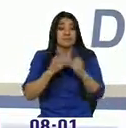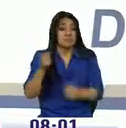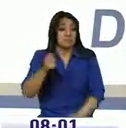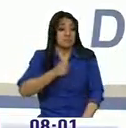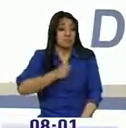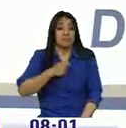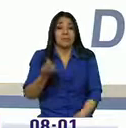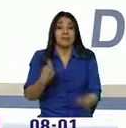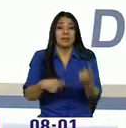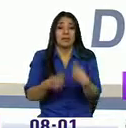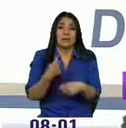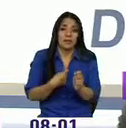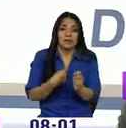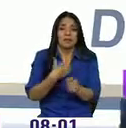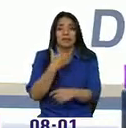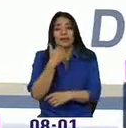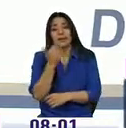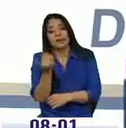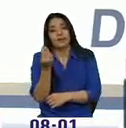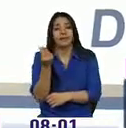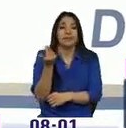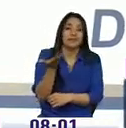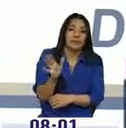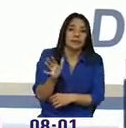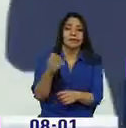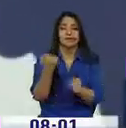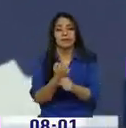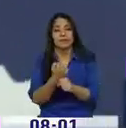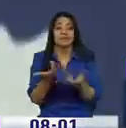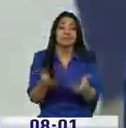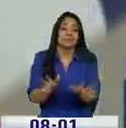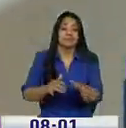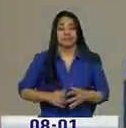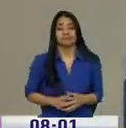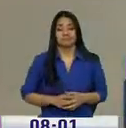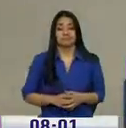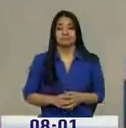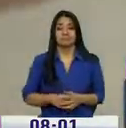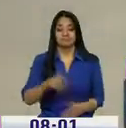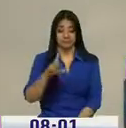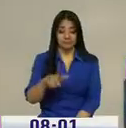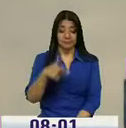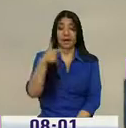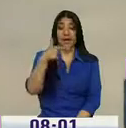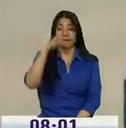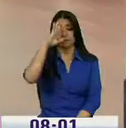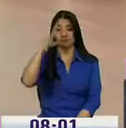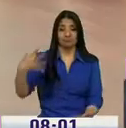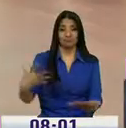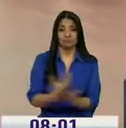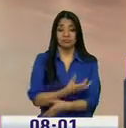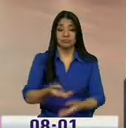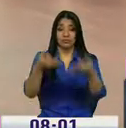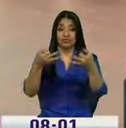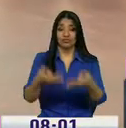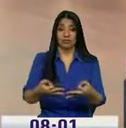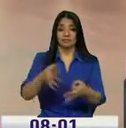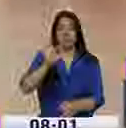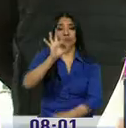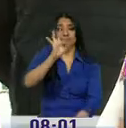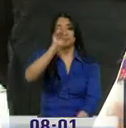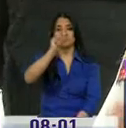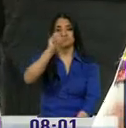a vender, que están sin dinero, que no tienen trabajo. El arma de fuego decomisada, según confirmaron las autoridades, sería una 9